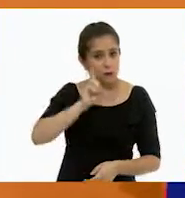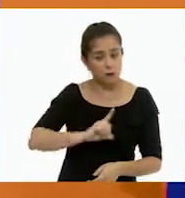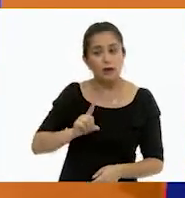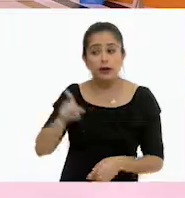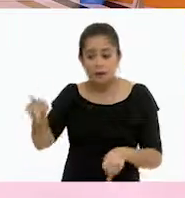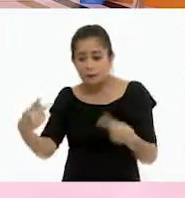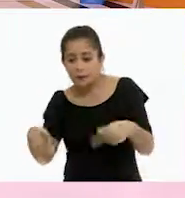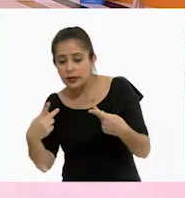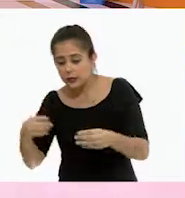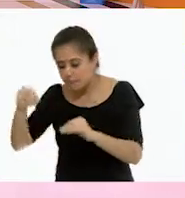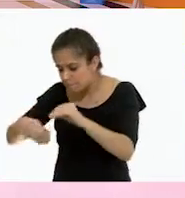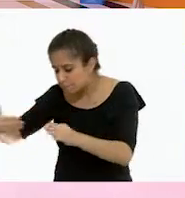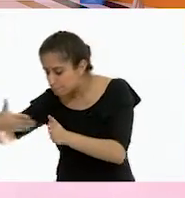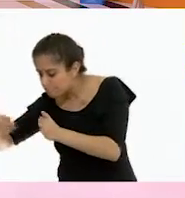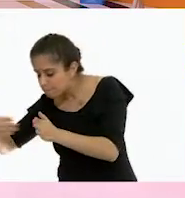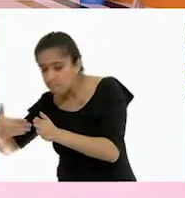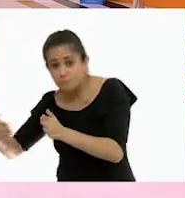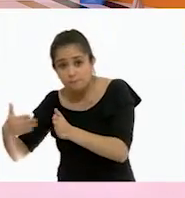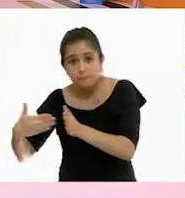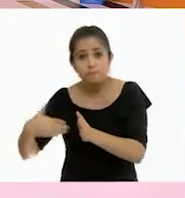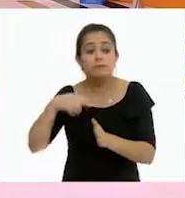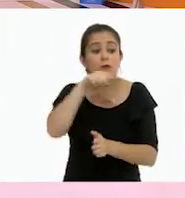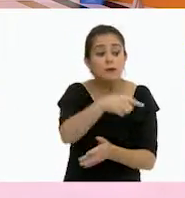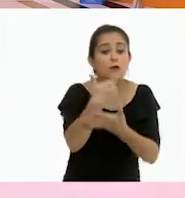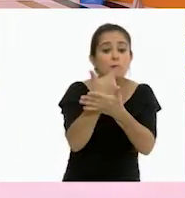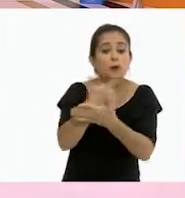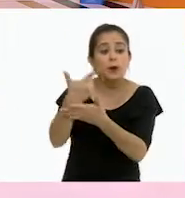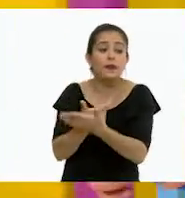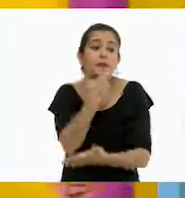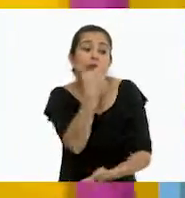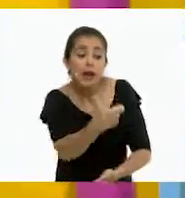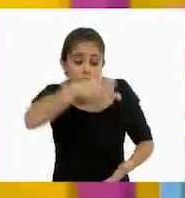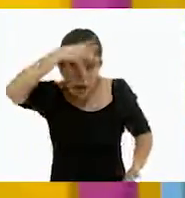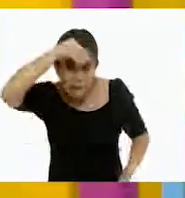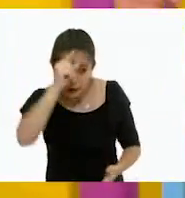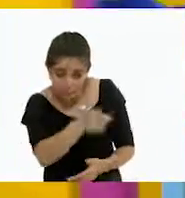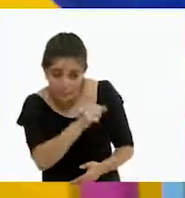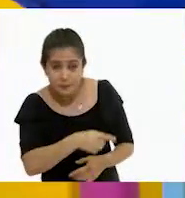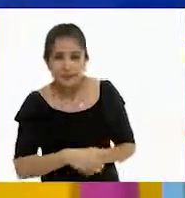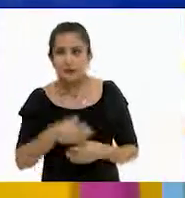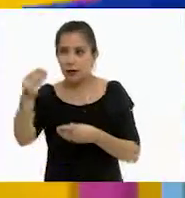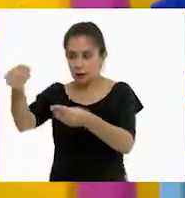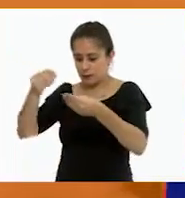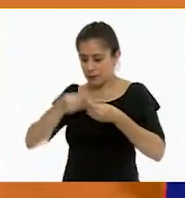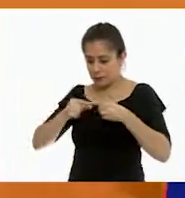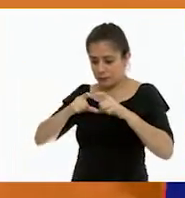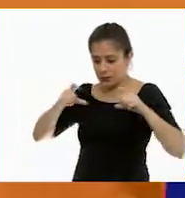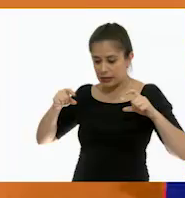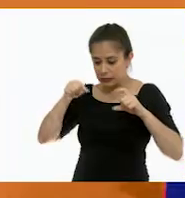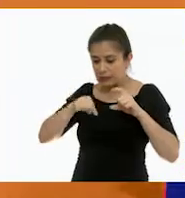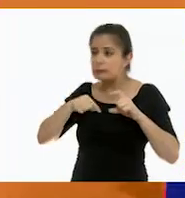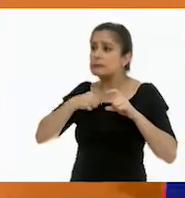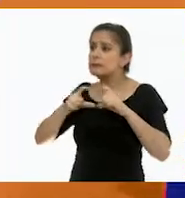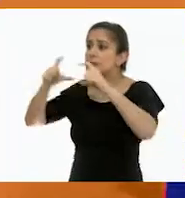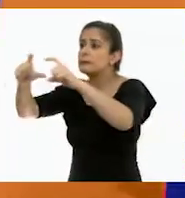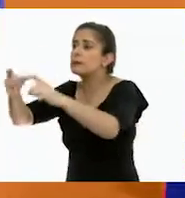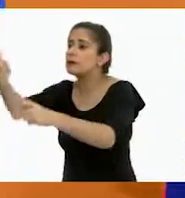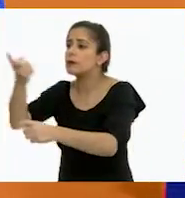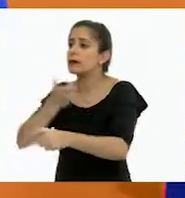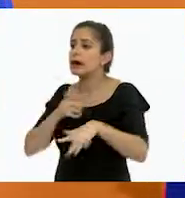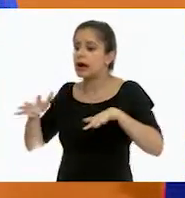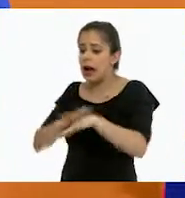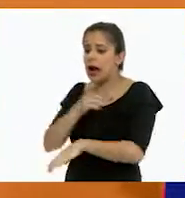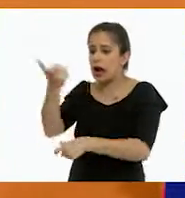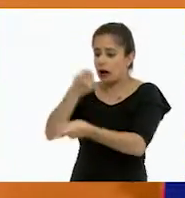pero además nos hace que hagamos las cuentas. Y a ver si me diste un billete de tanto, cuánto te tengo que regresar.